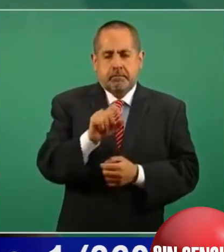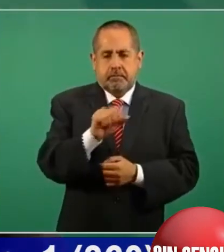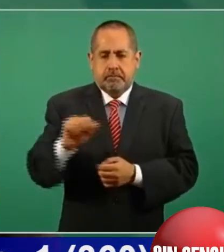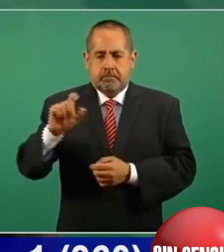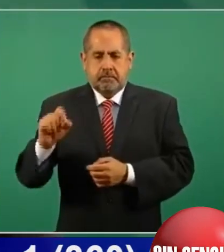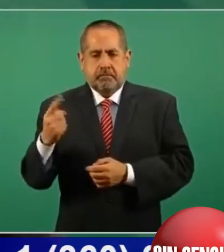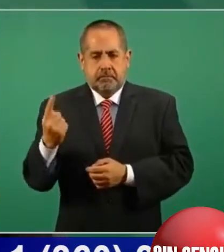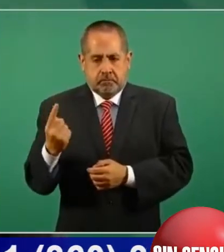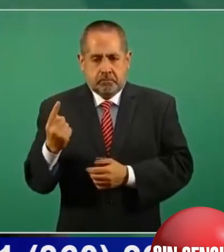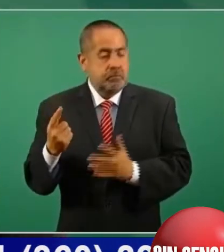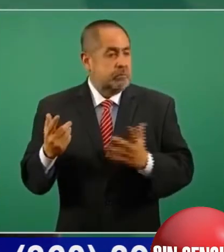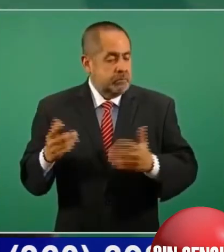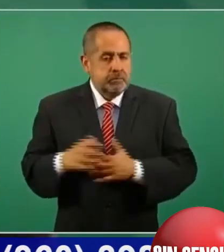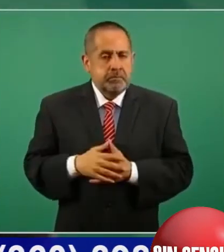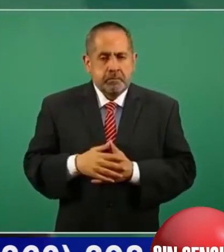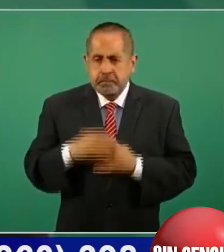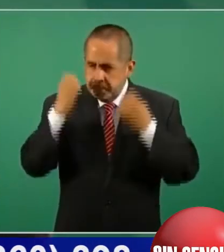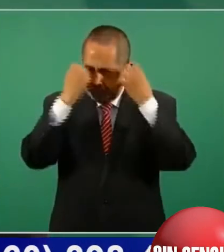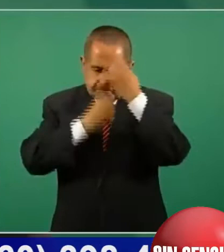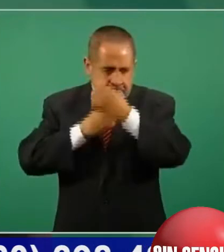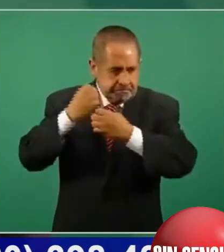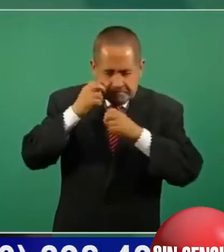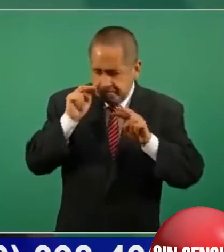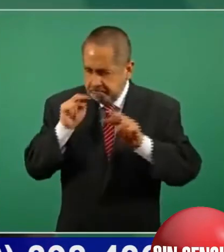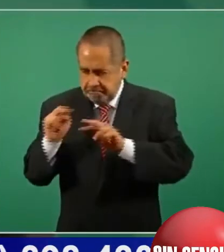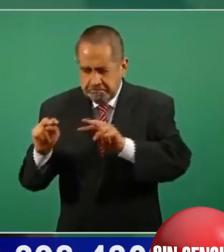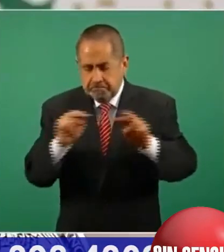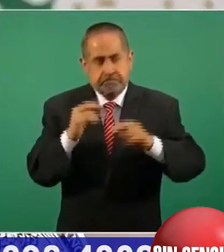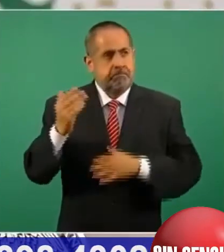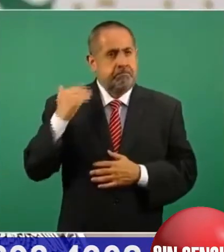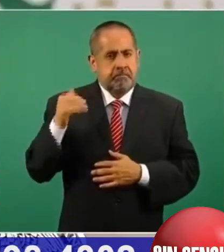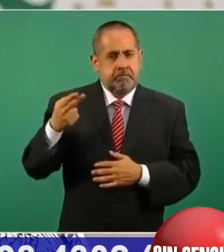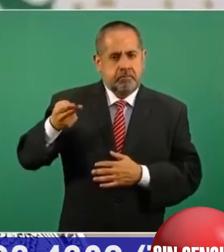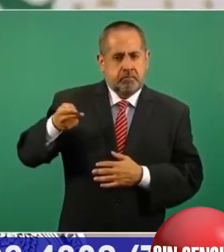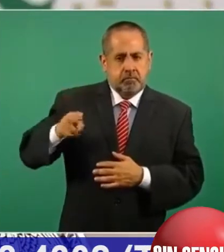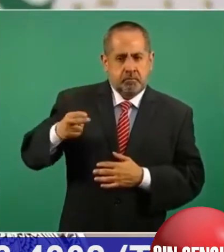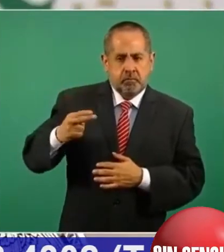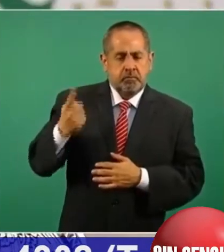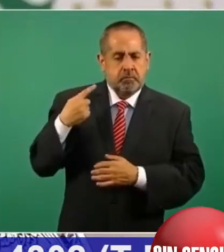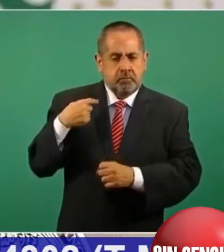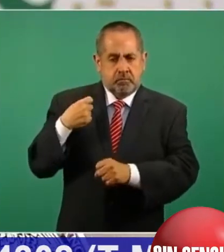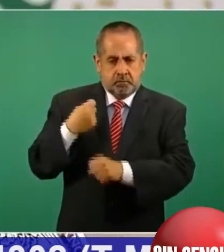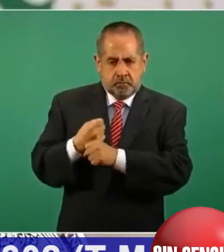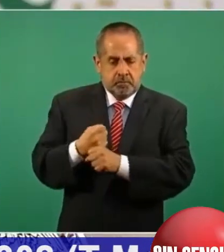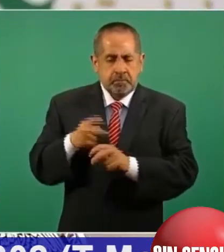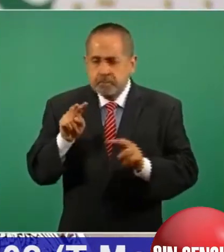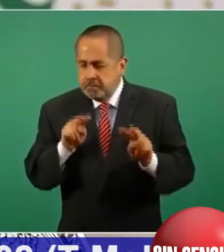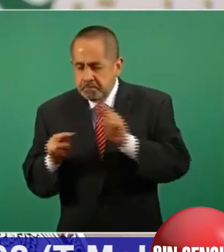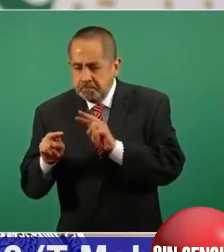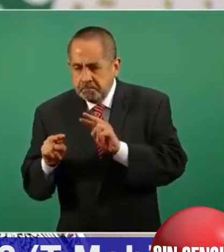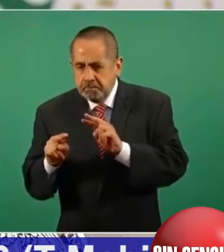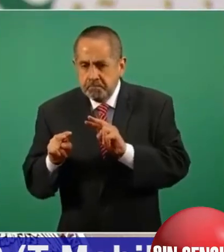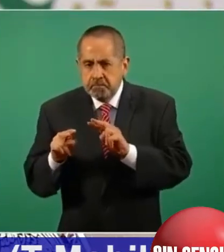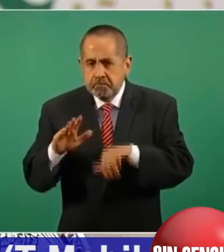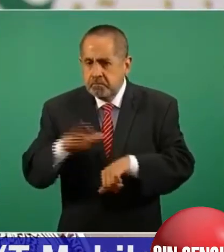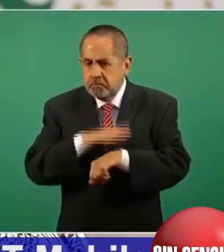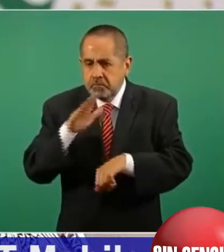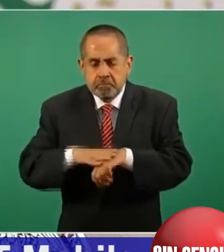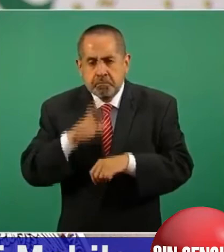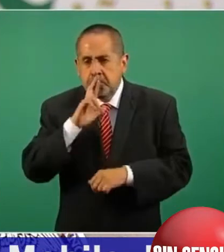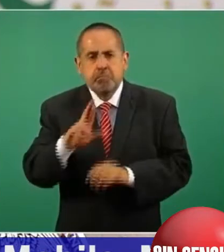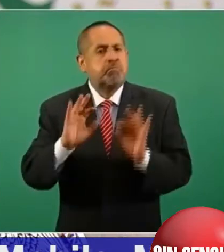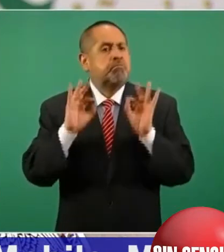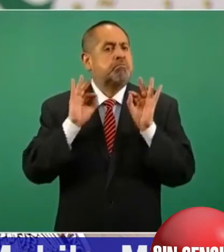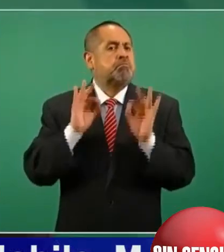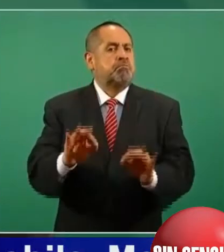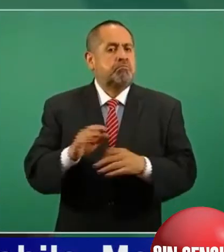2021 y en las evaluaciones que se hicieron en noviembre del año pasado tenemos también una respuesta satisfactoria